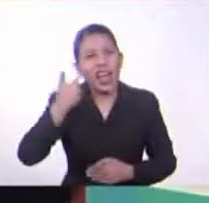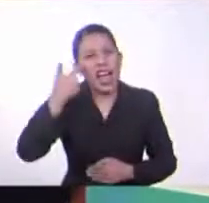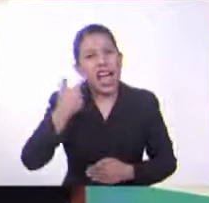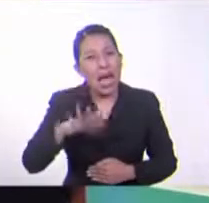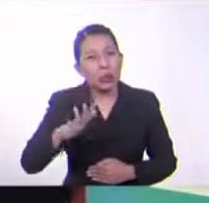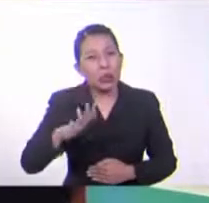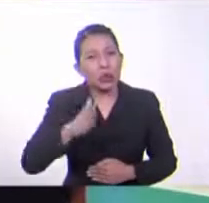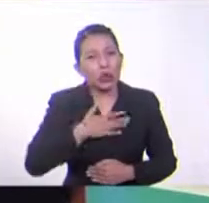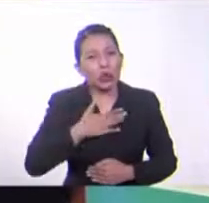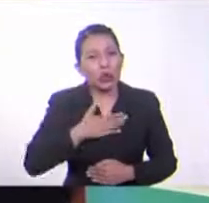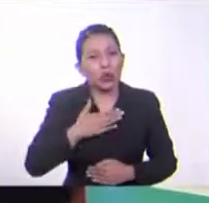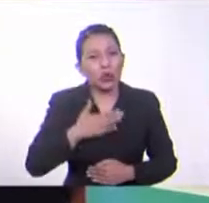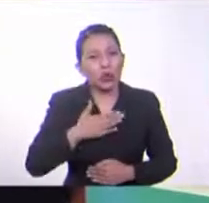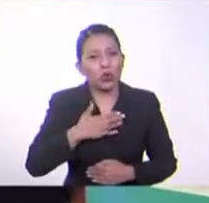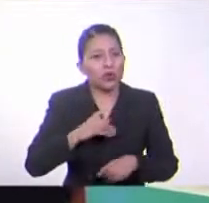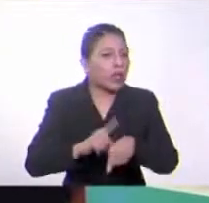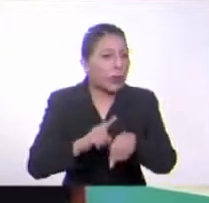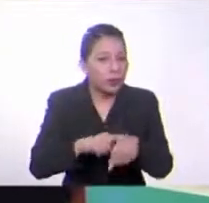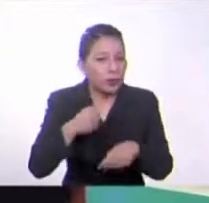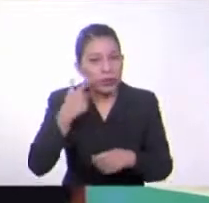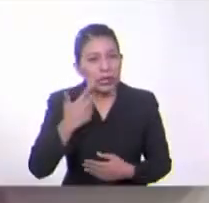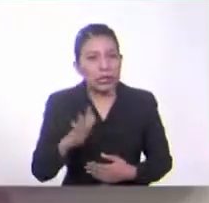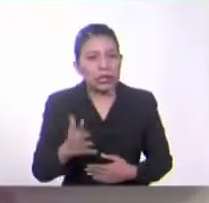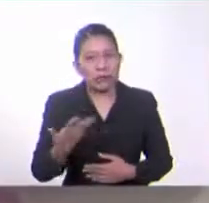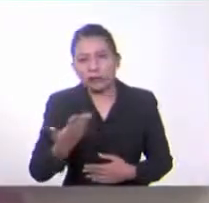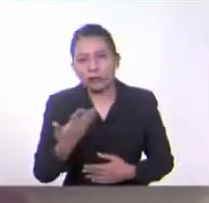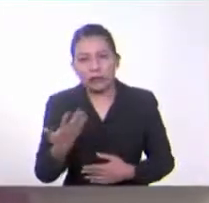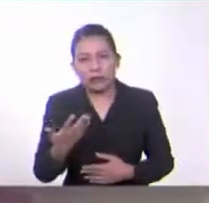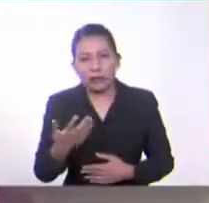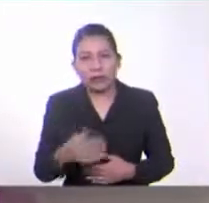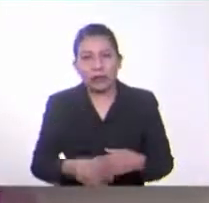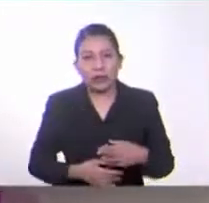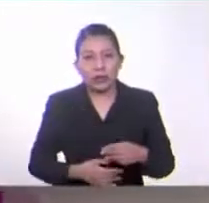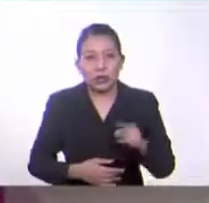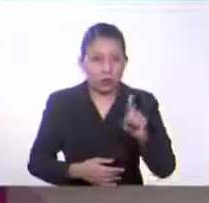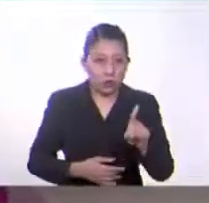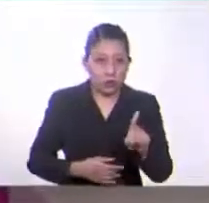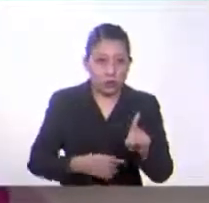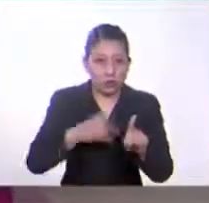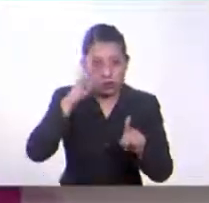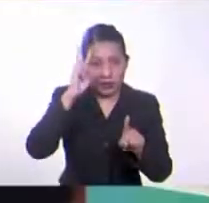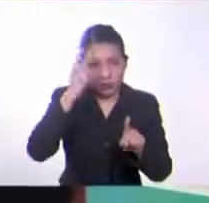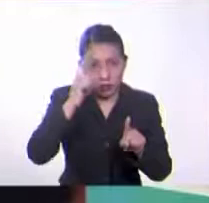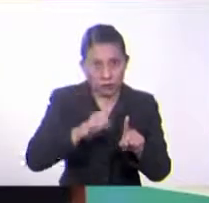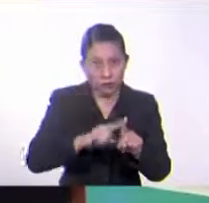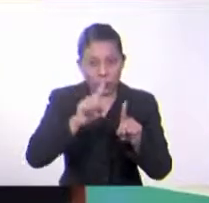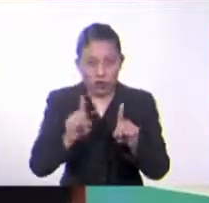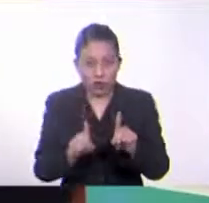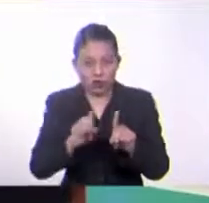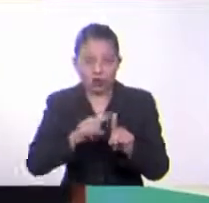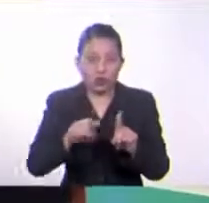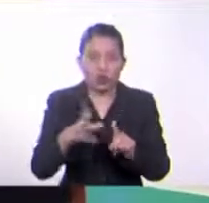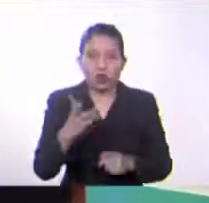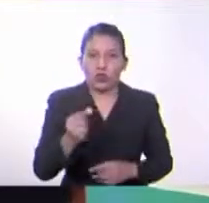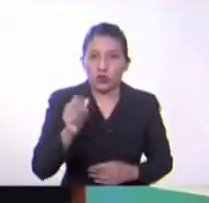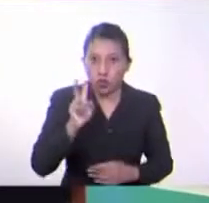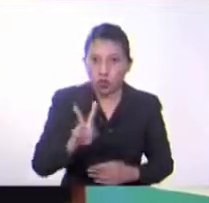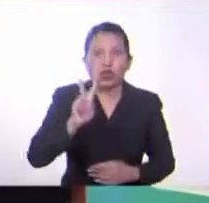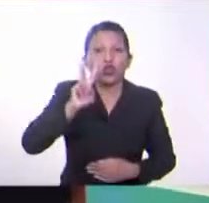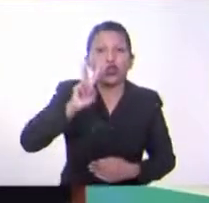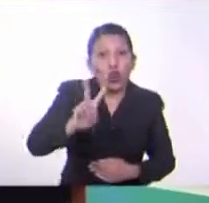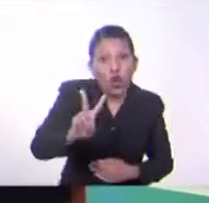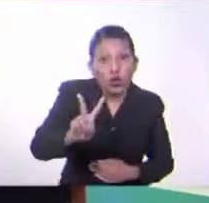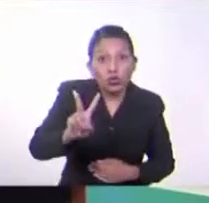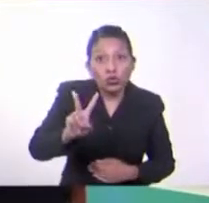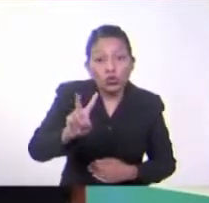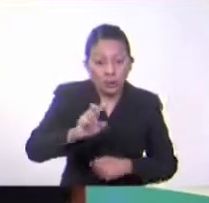tiempo? Es decir, ¿cuánto tiempo, Alejandra? El doble de 1 sería 2. Ajá, es 2. Entonces, ¿qué crees que pasó con la altura